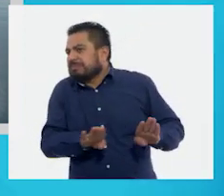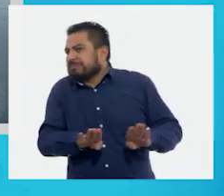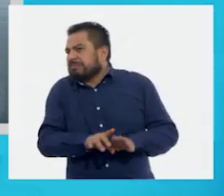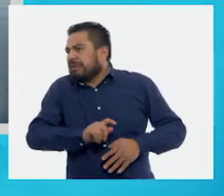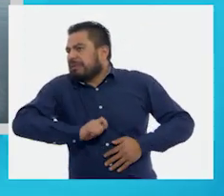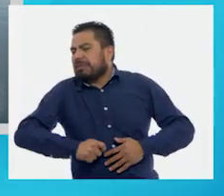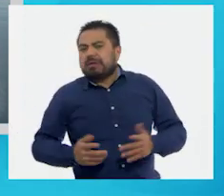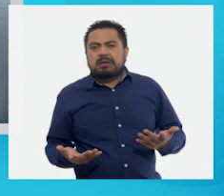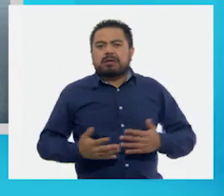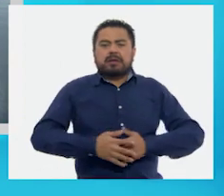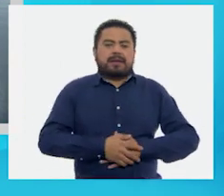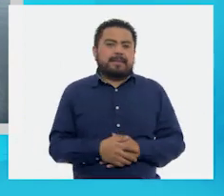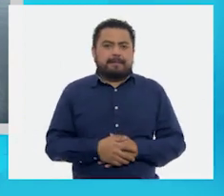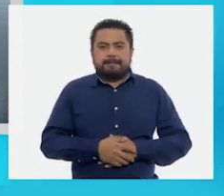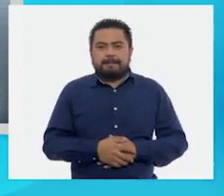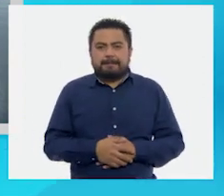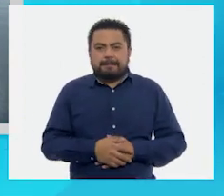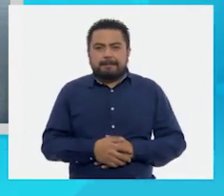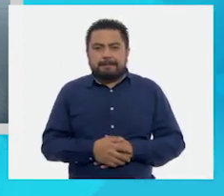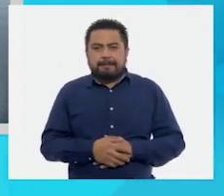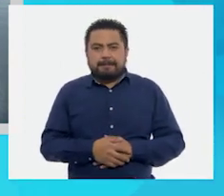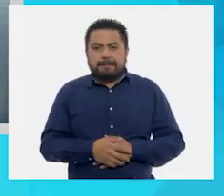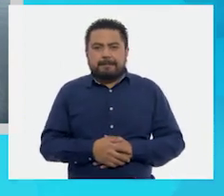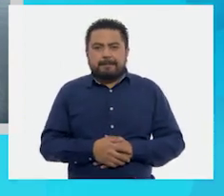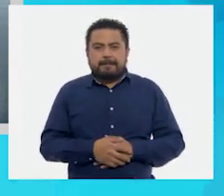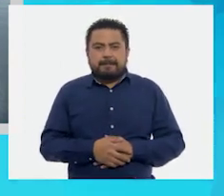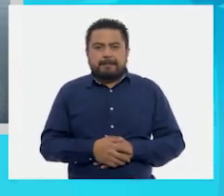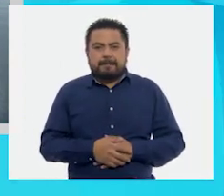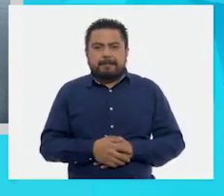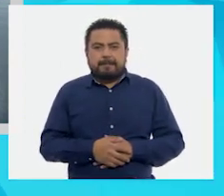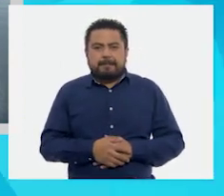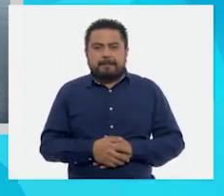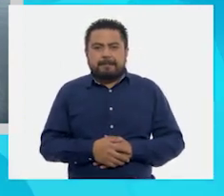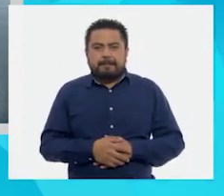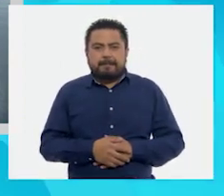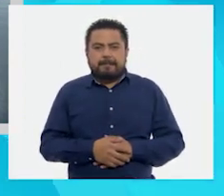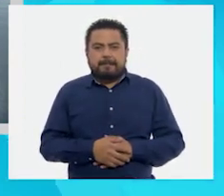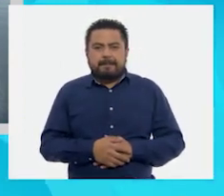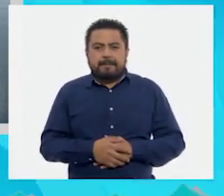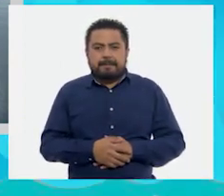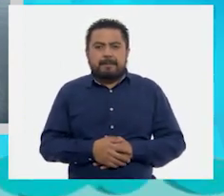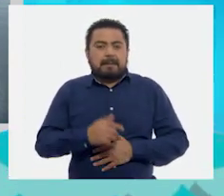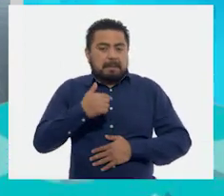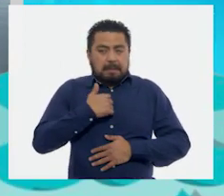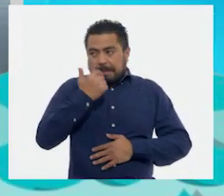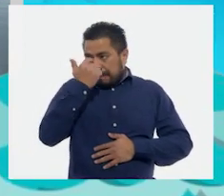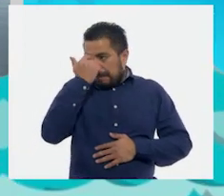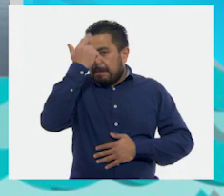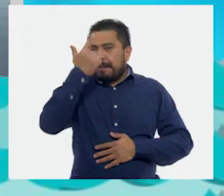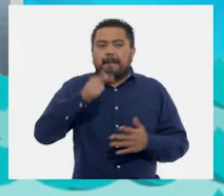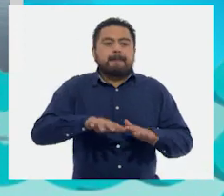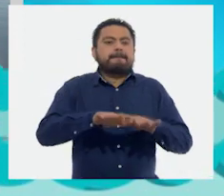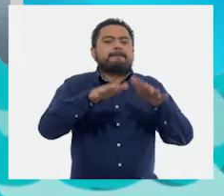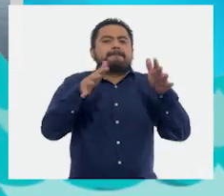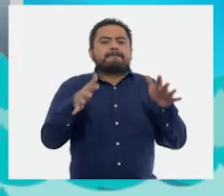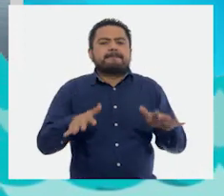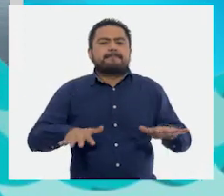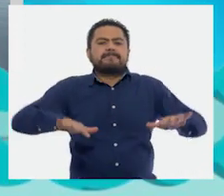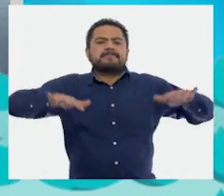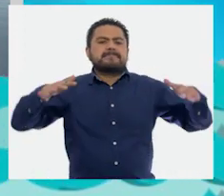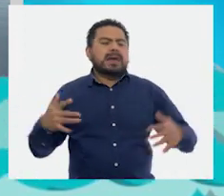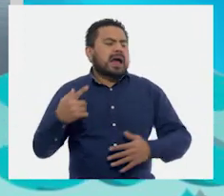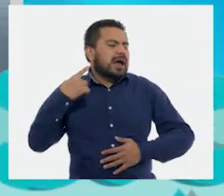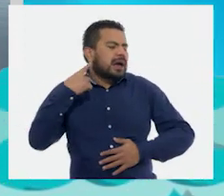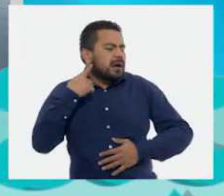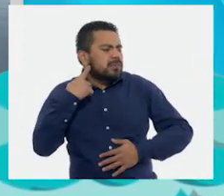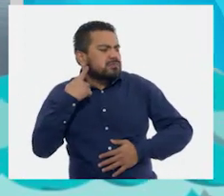Como... A mí se me ocurre el mar. Seguramente allí está